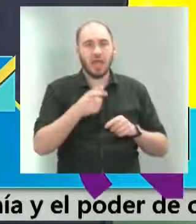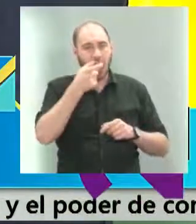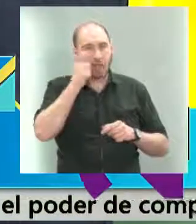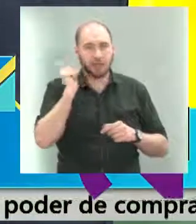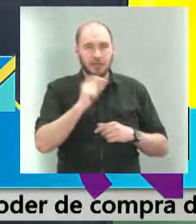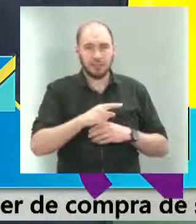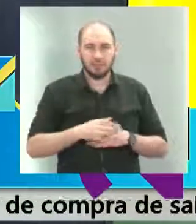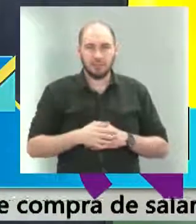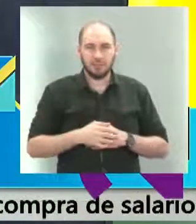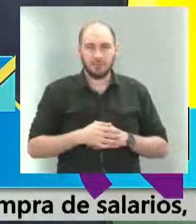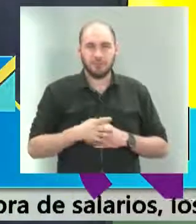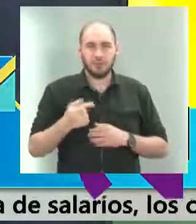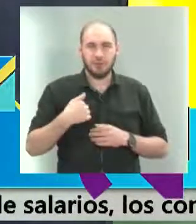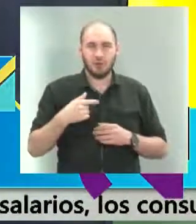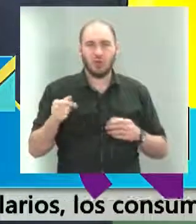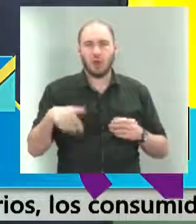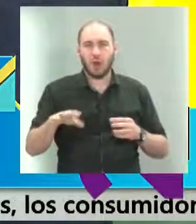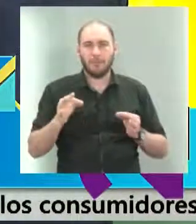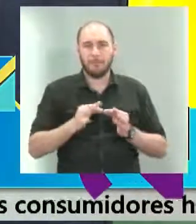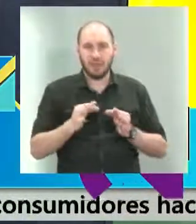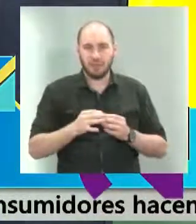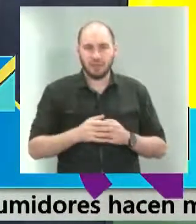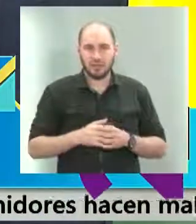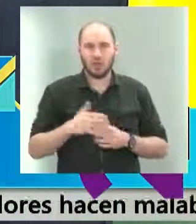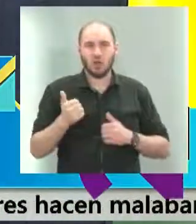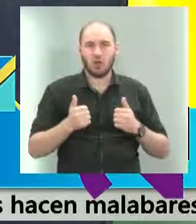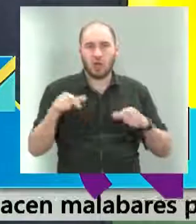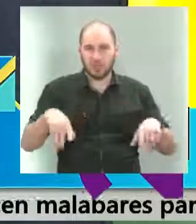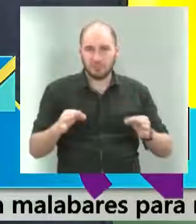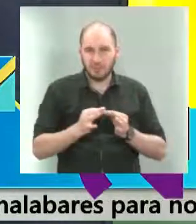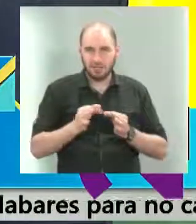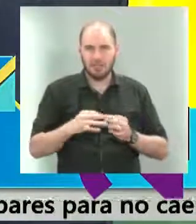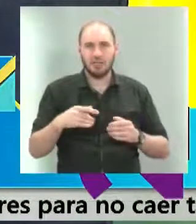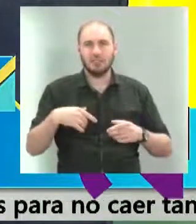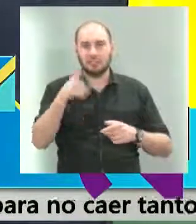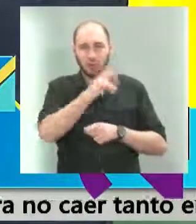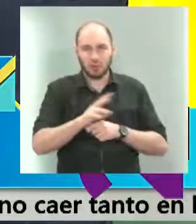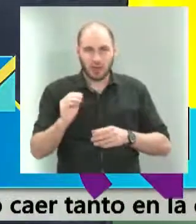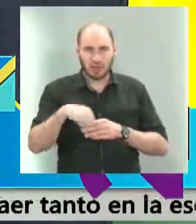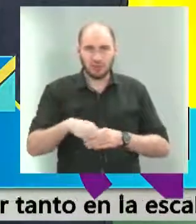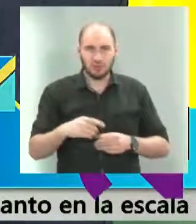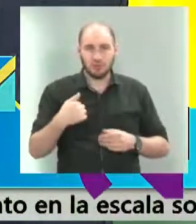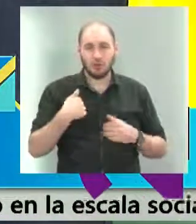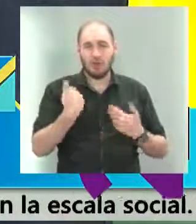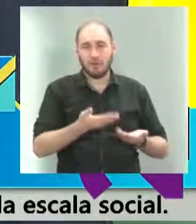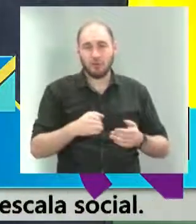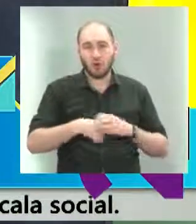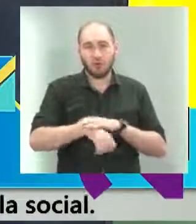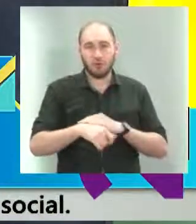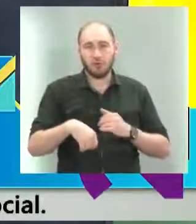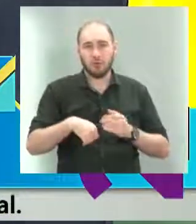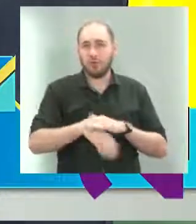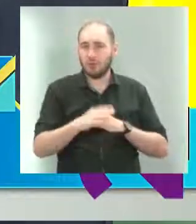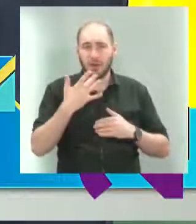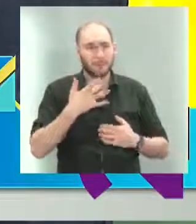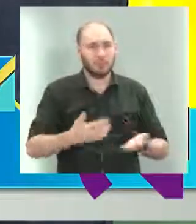experiencia, yo de la mía en el Malvinas, cuando nos tocan los partidos, que me involucro en seguridad. Como hincha de fútbol, porque el fútbol es lo más hermoso